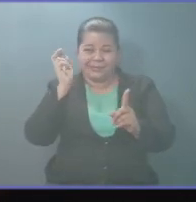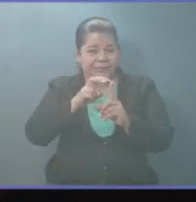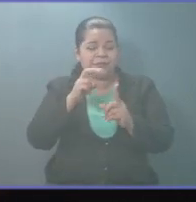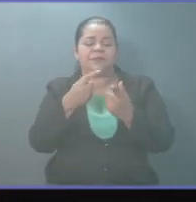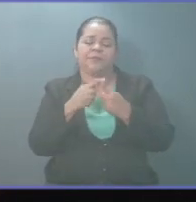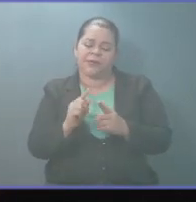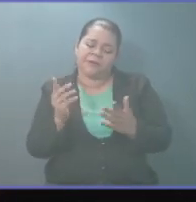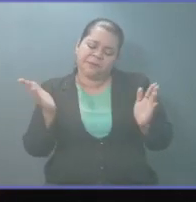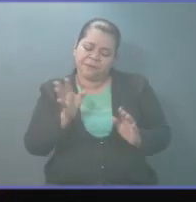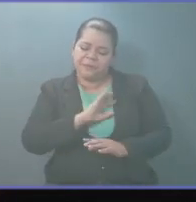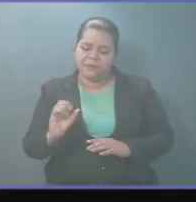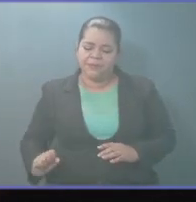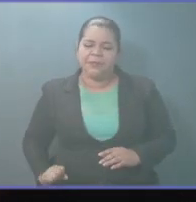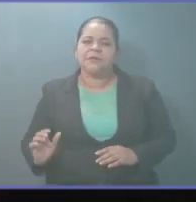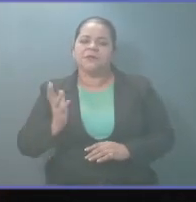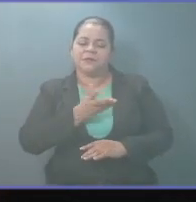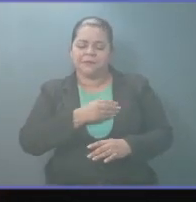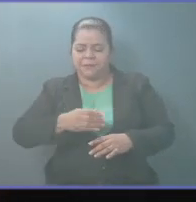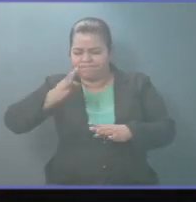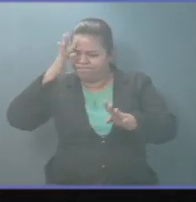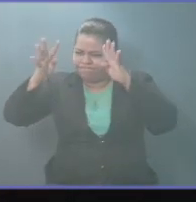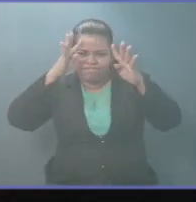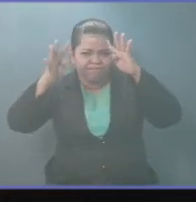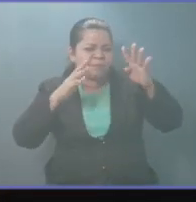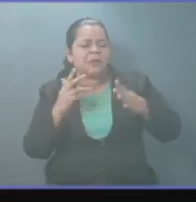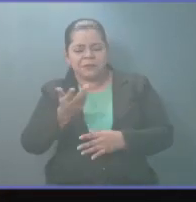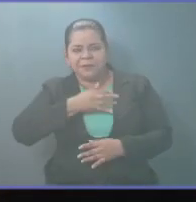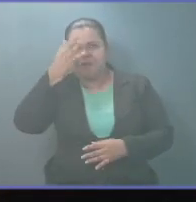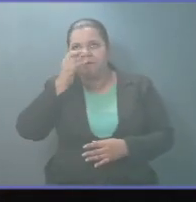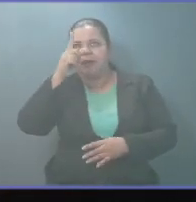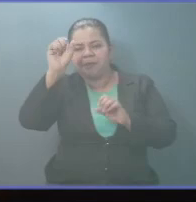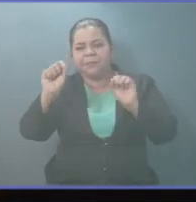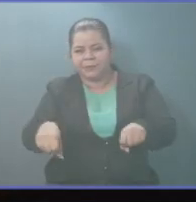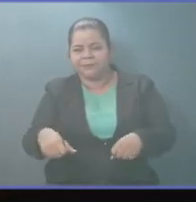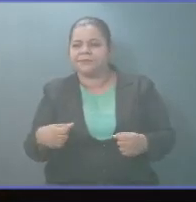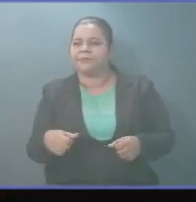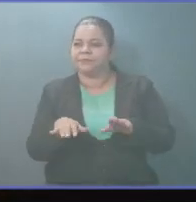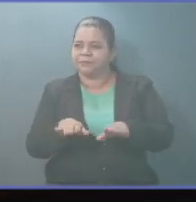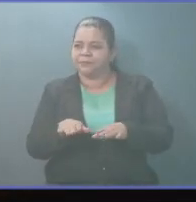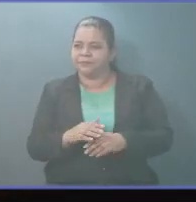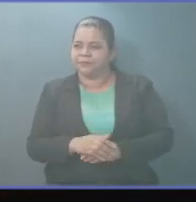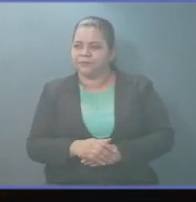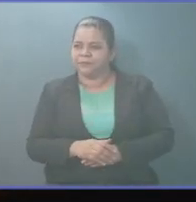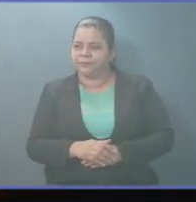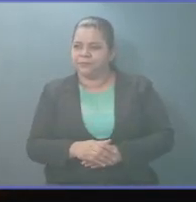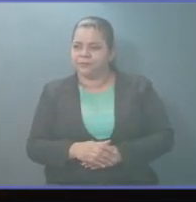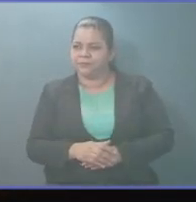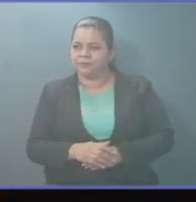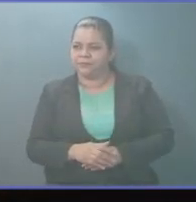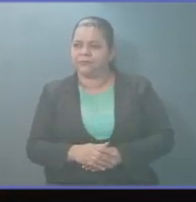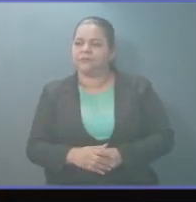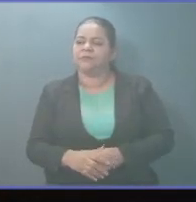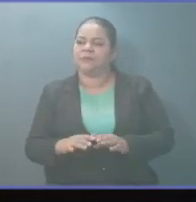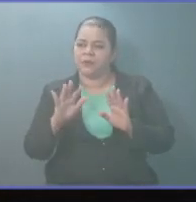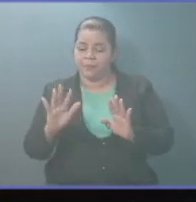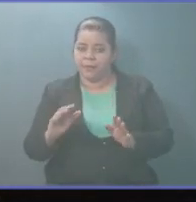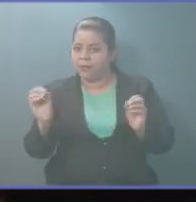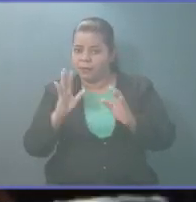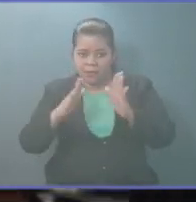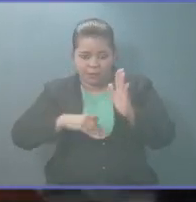180 días después, favor a emitir su voto. No tiene votos. Y los que estén de acuerdo con que